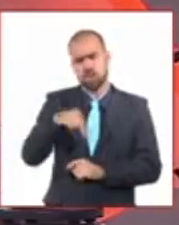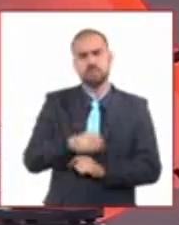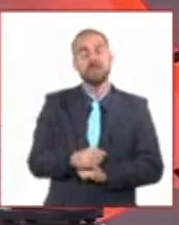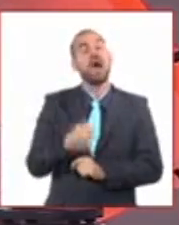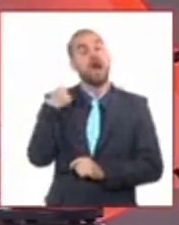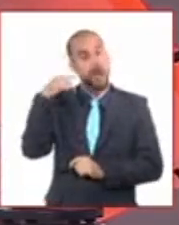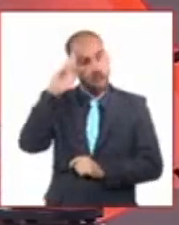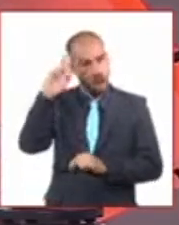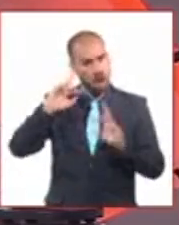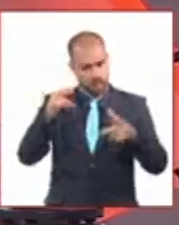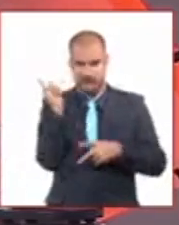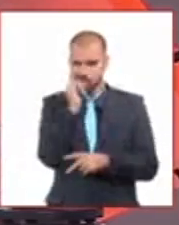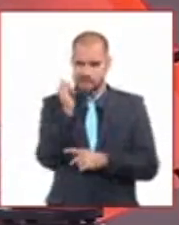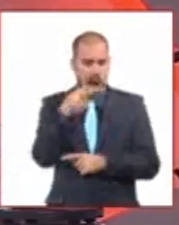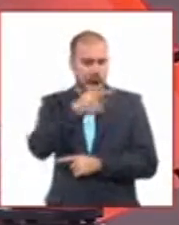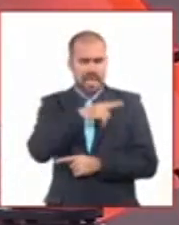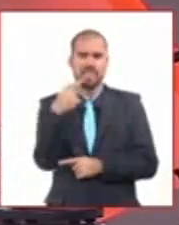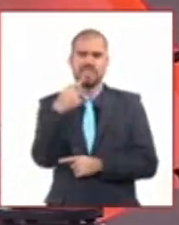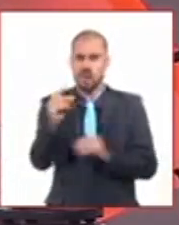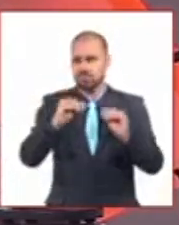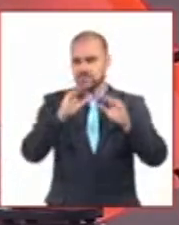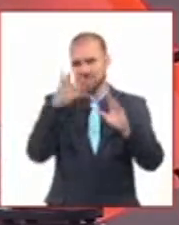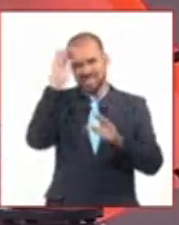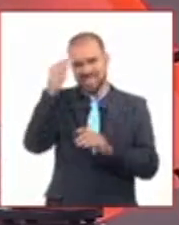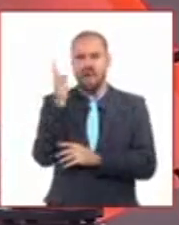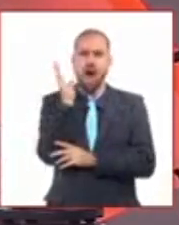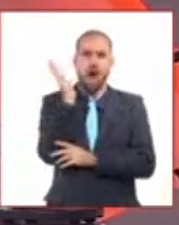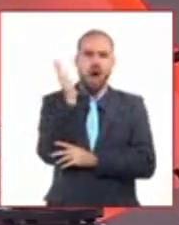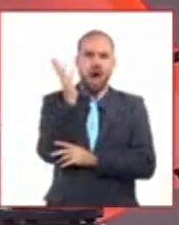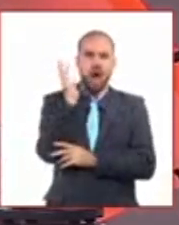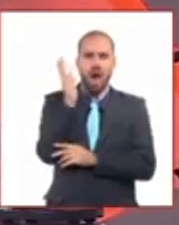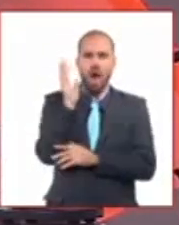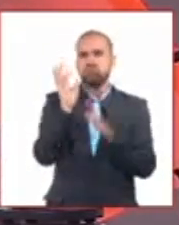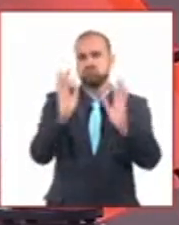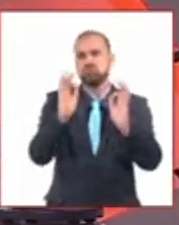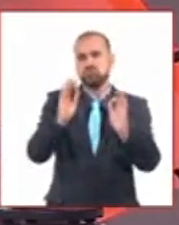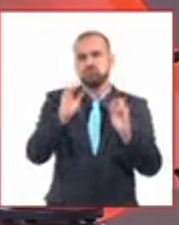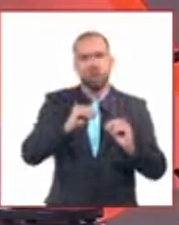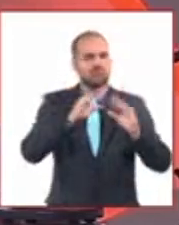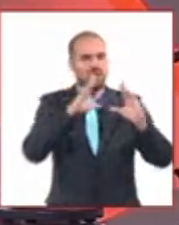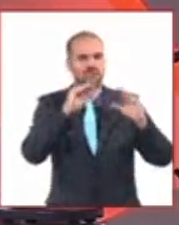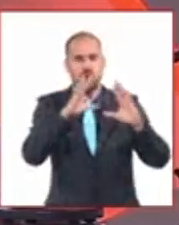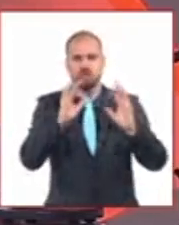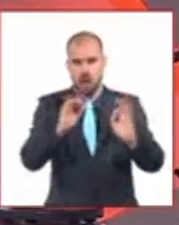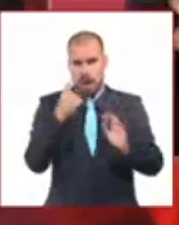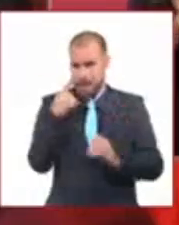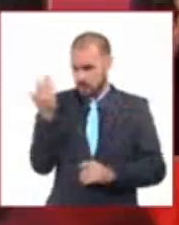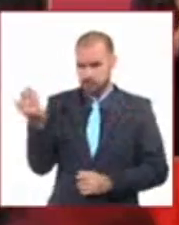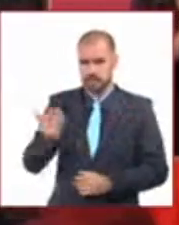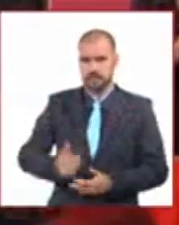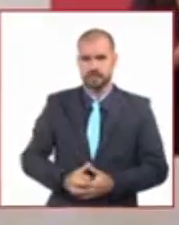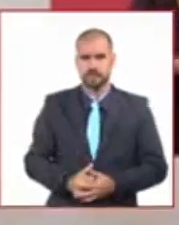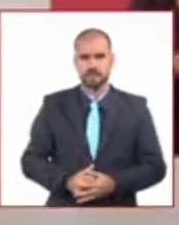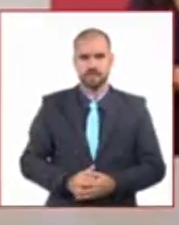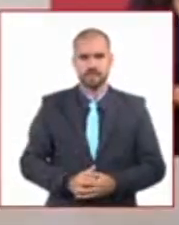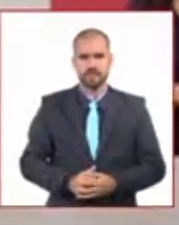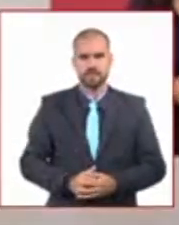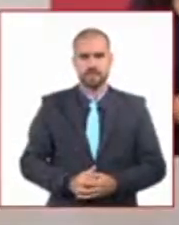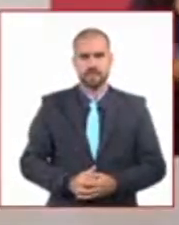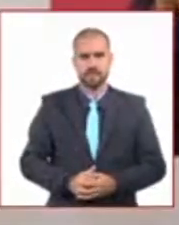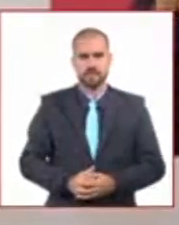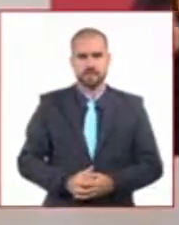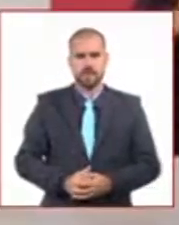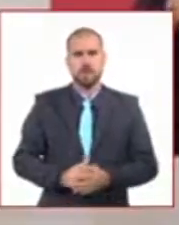entrevistas diarias que hacen con la prensa mexicana el presidente de ese país cerca de la cumbre